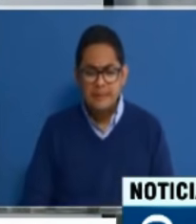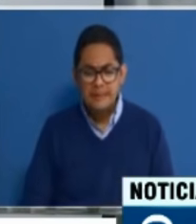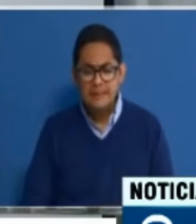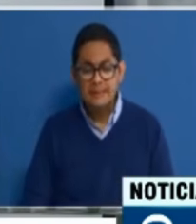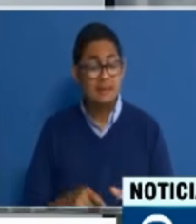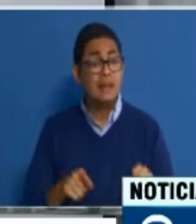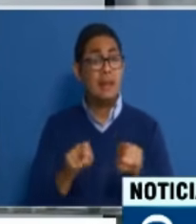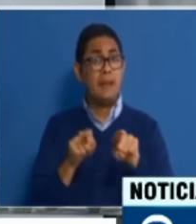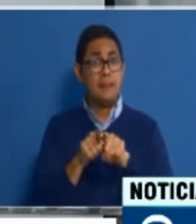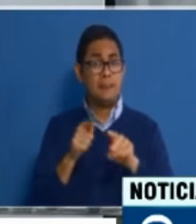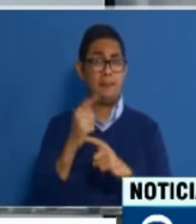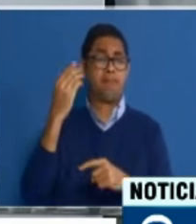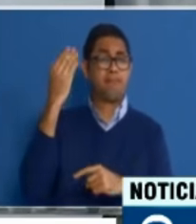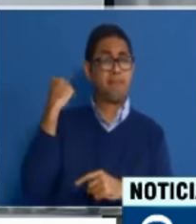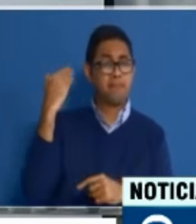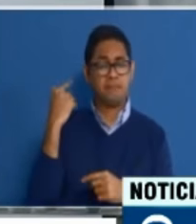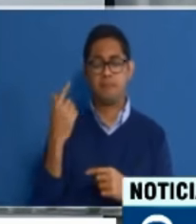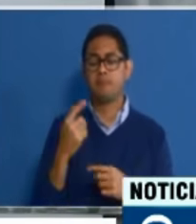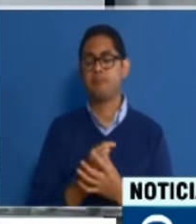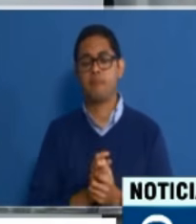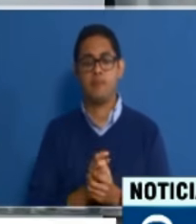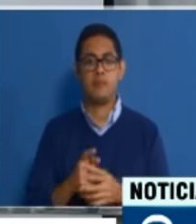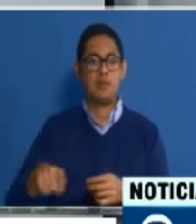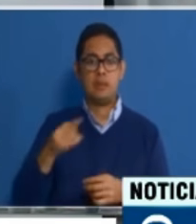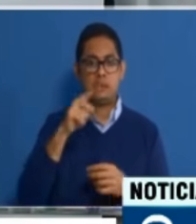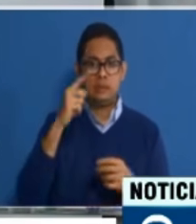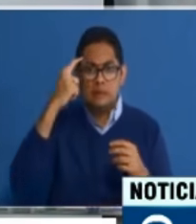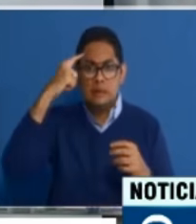También la urgencia, como en otros países,